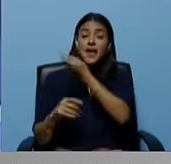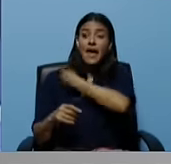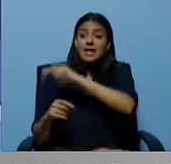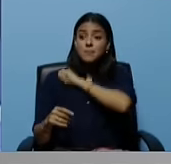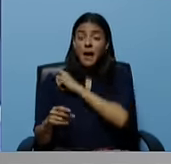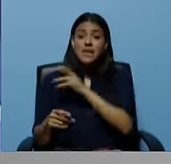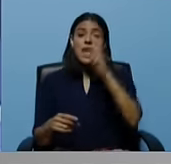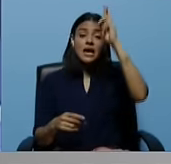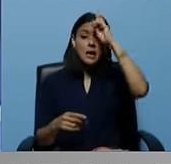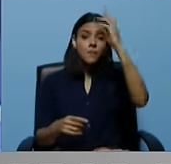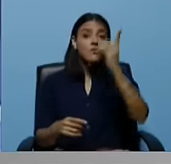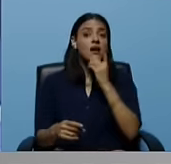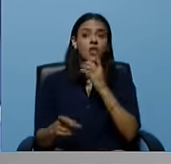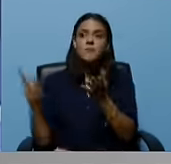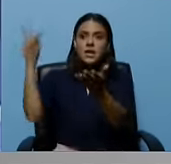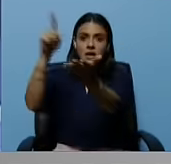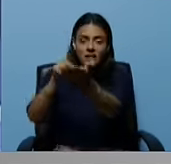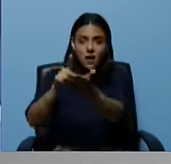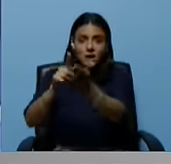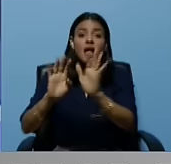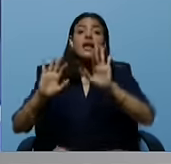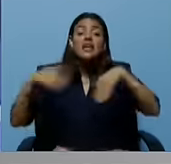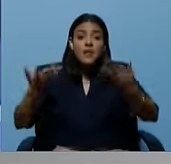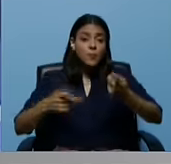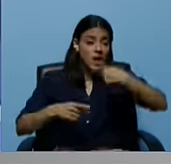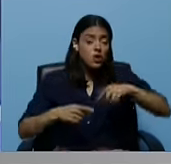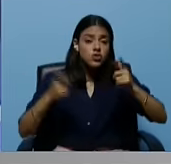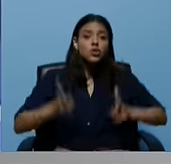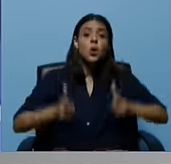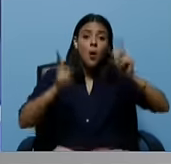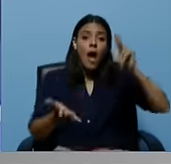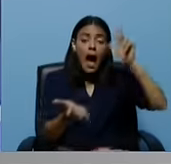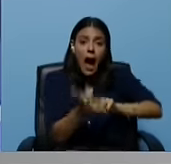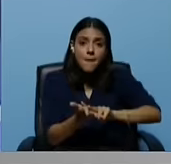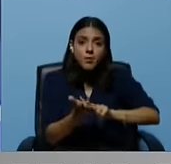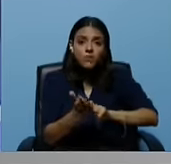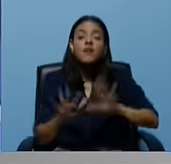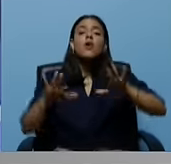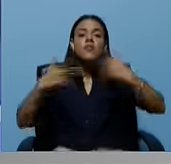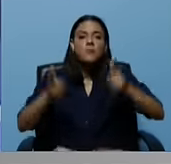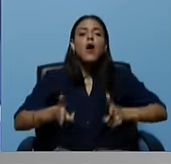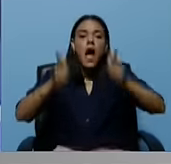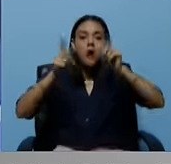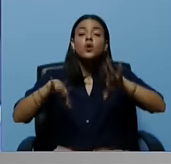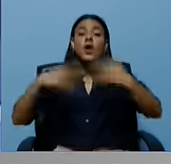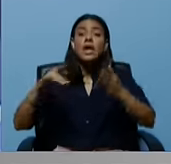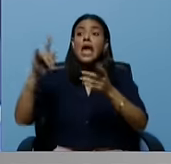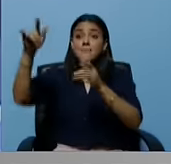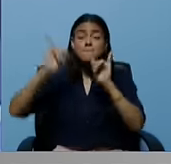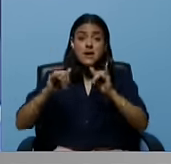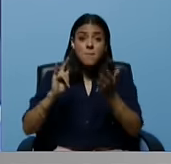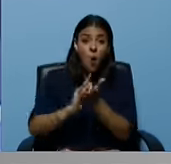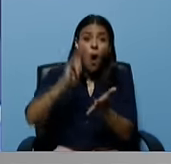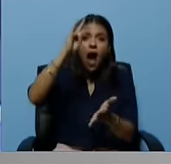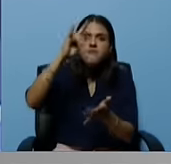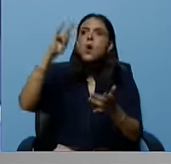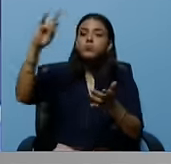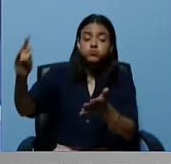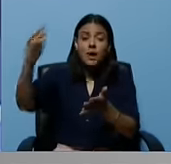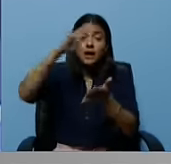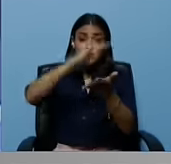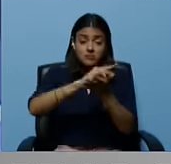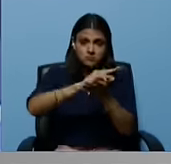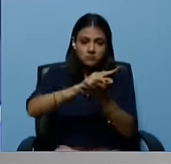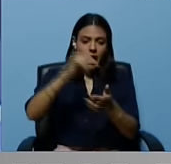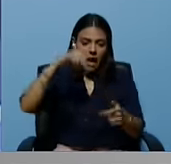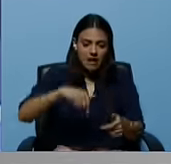se otorgó el correspondiente beneplácito, se autorizó que el avión español sobrevolara